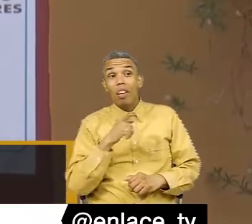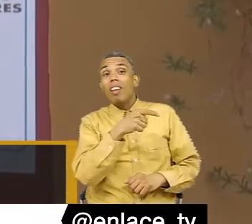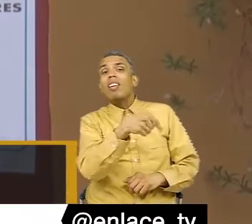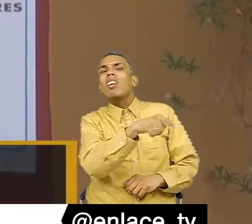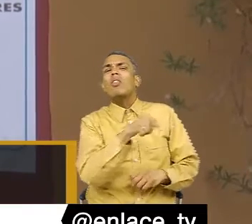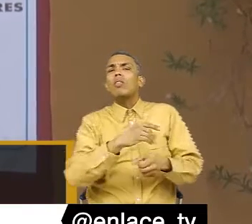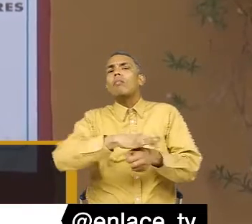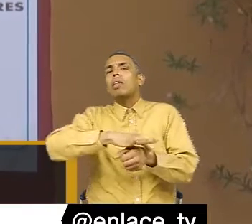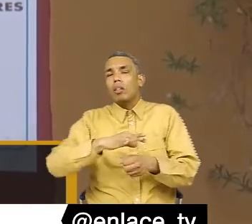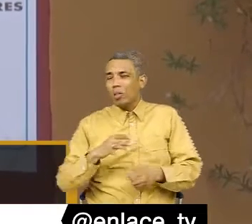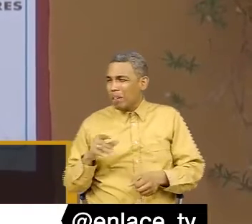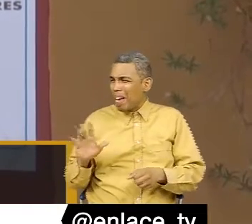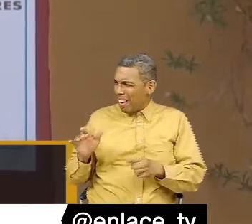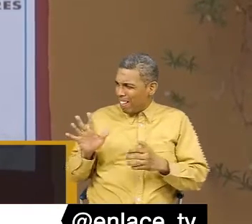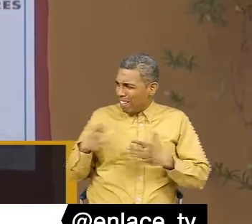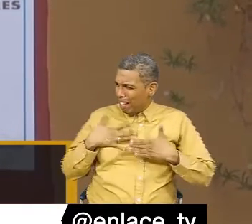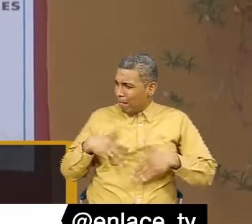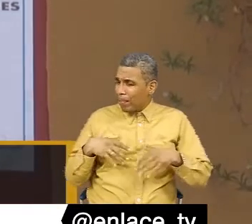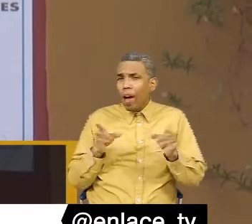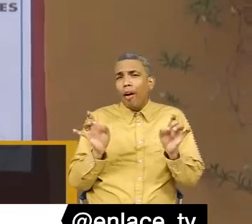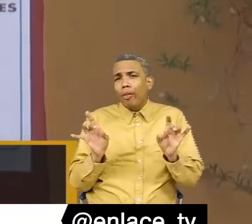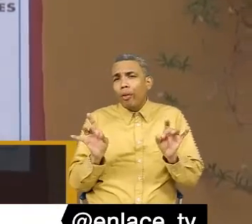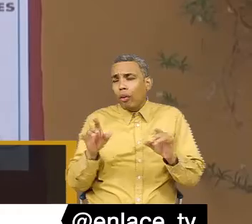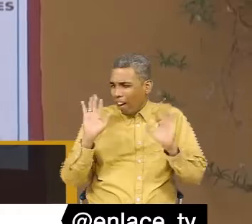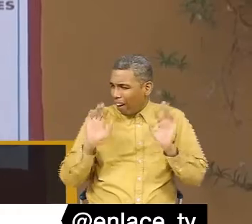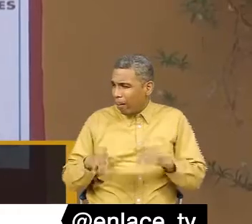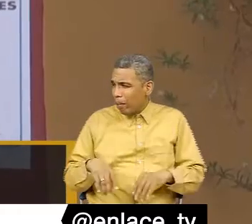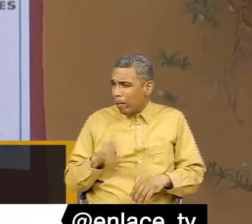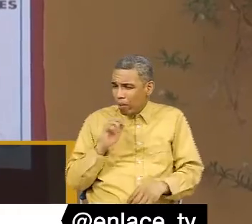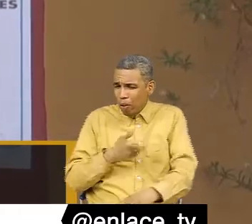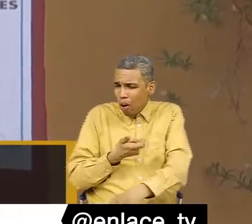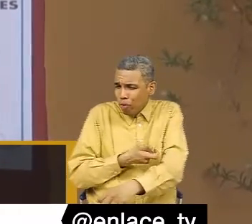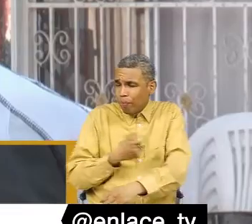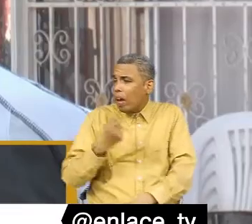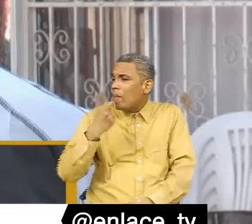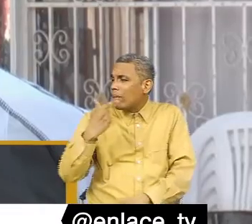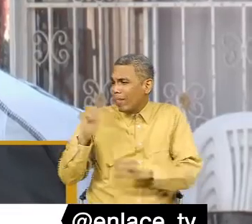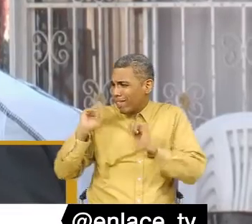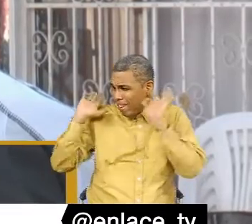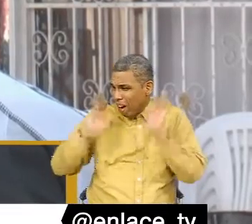que era un dolor leve, que simplemente se pasaba con unas inyecciones, con unas pastillas.